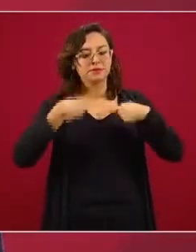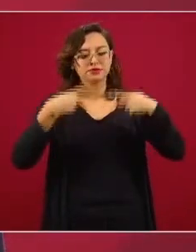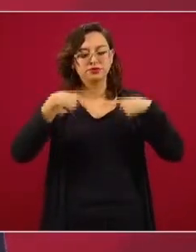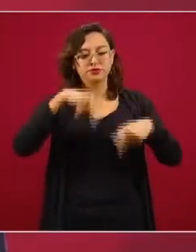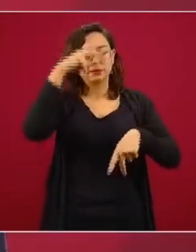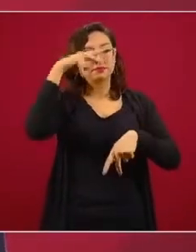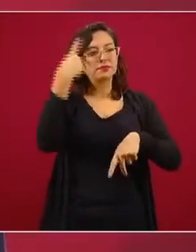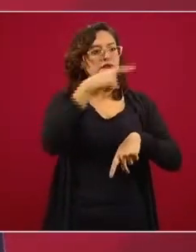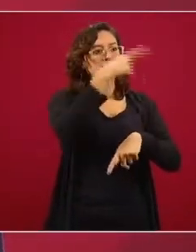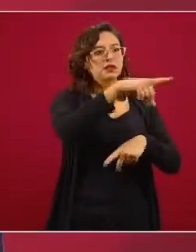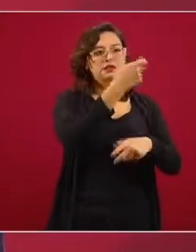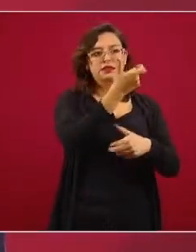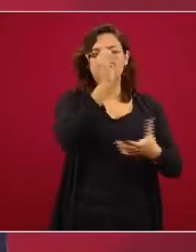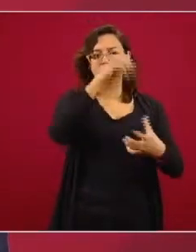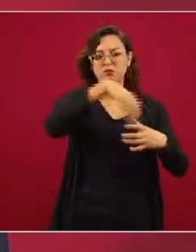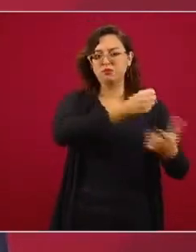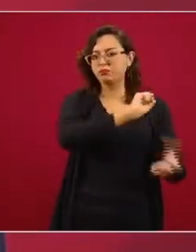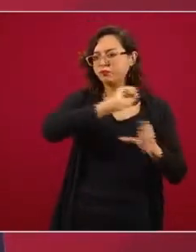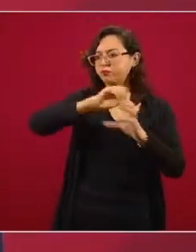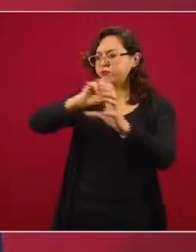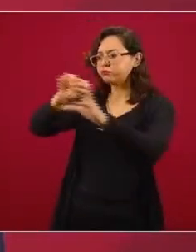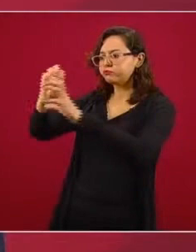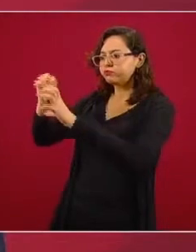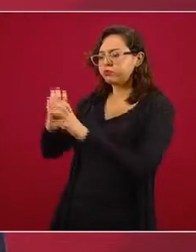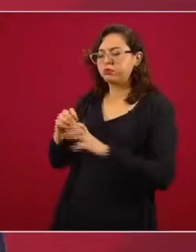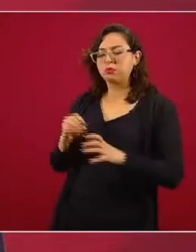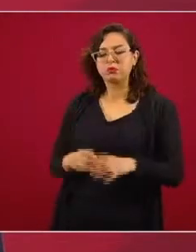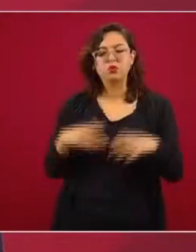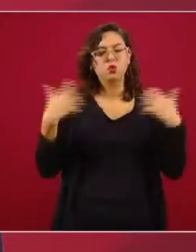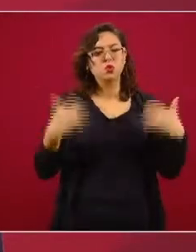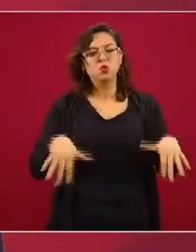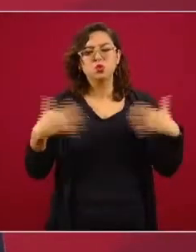nuestros compatriotas. Entonces, sí,